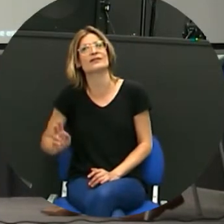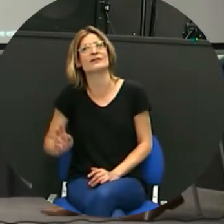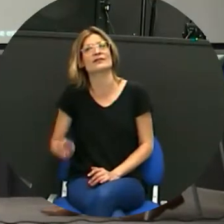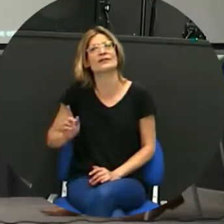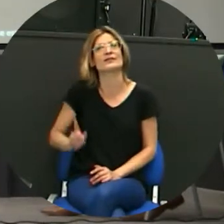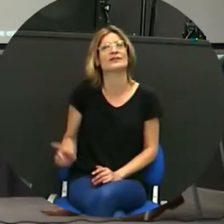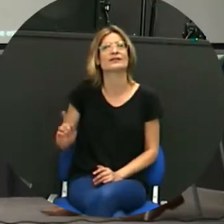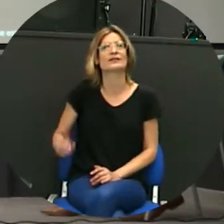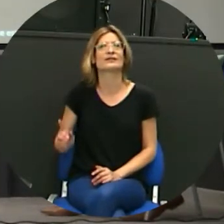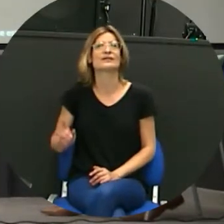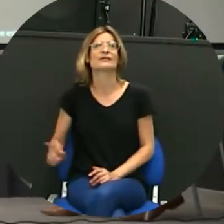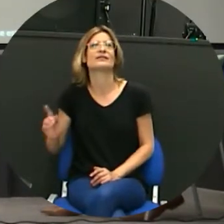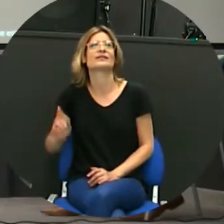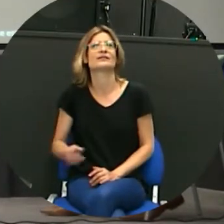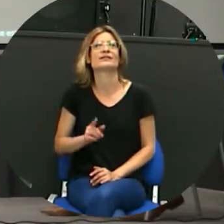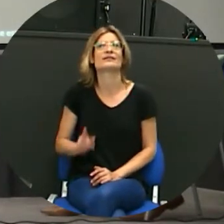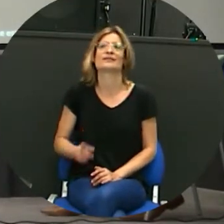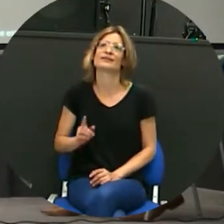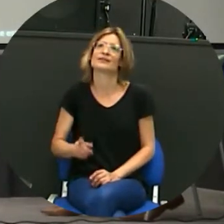Jesús,